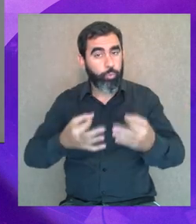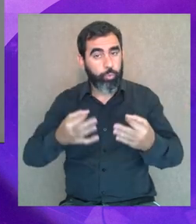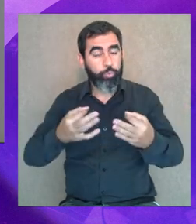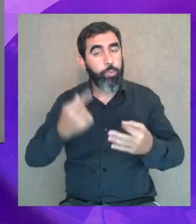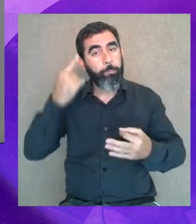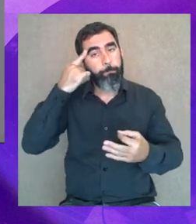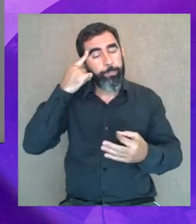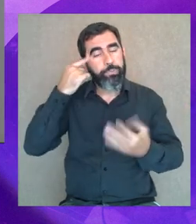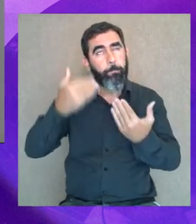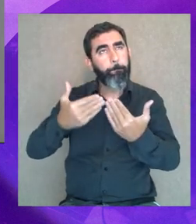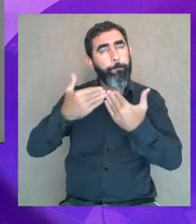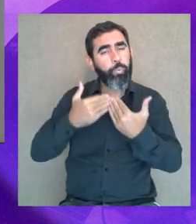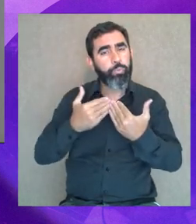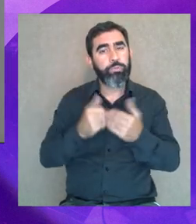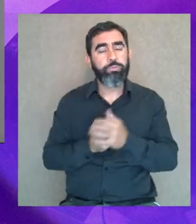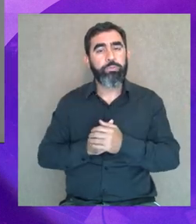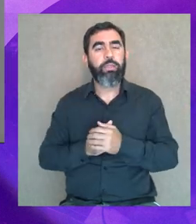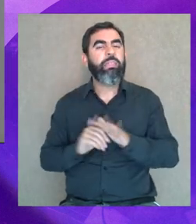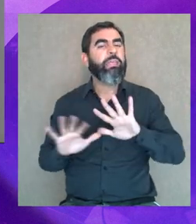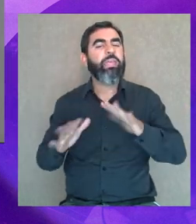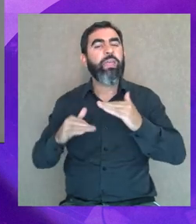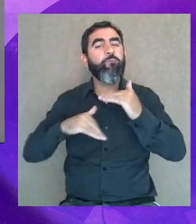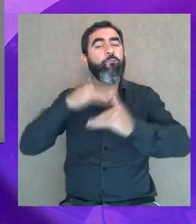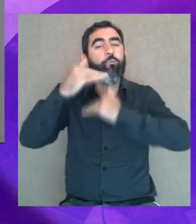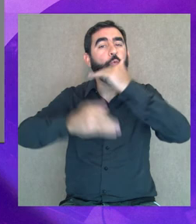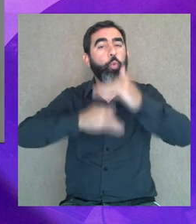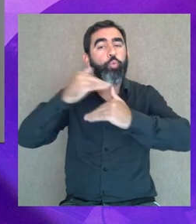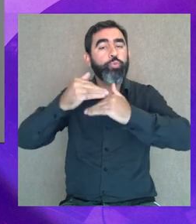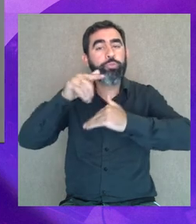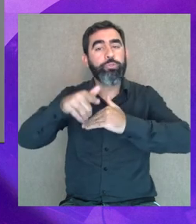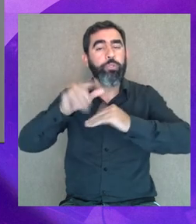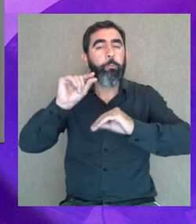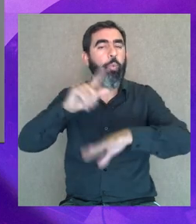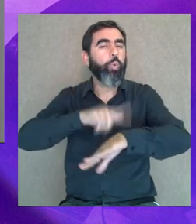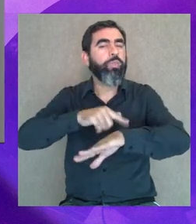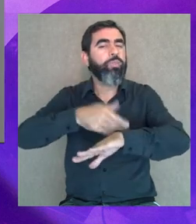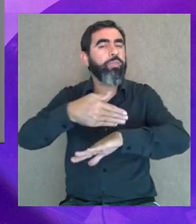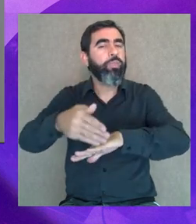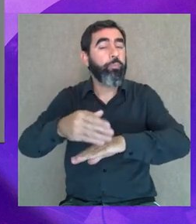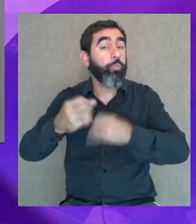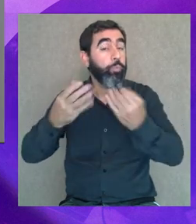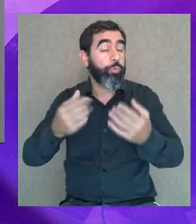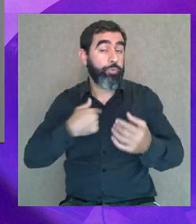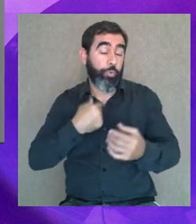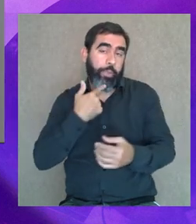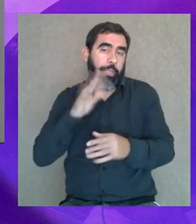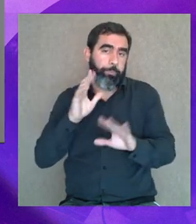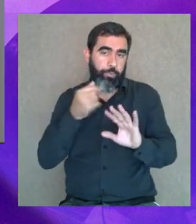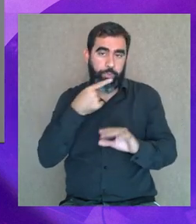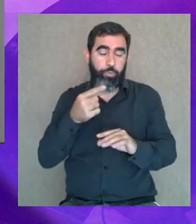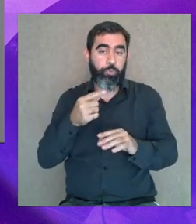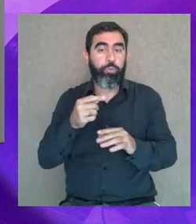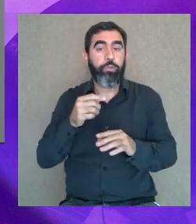está pensando en esta pregunta este en que evolucionó de repente en poco tiempo es porque yo voy a poner un